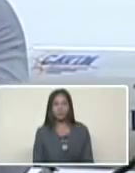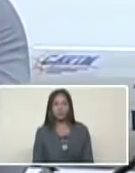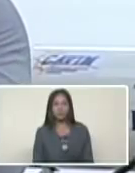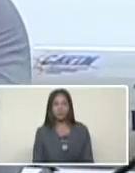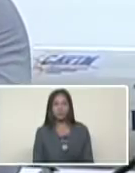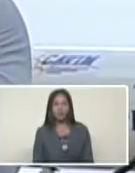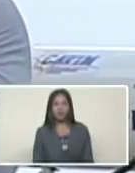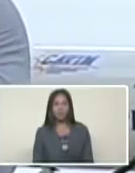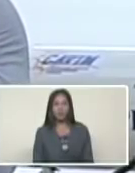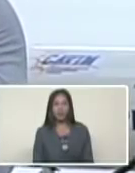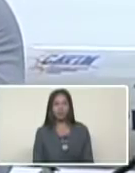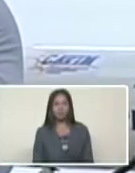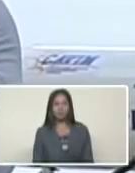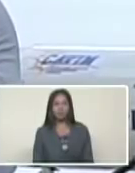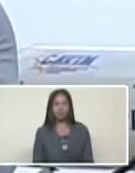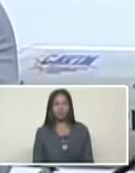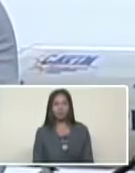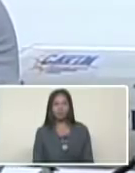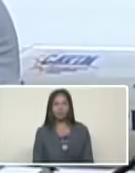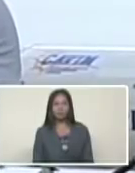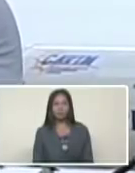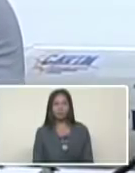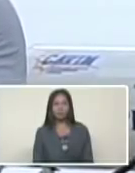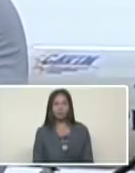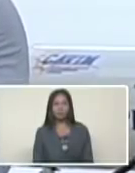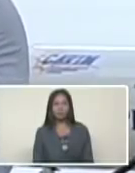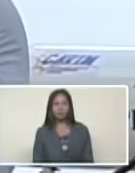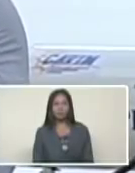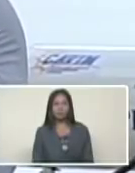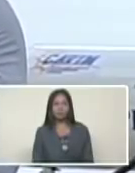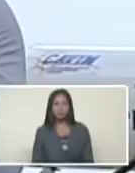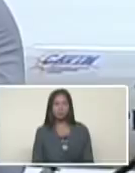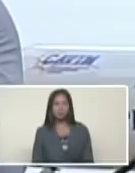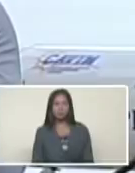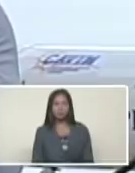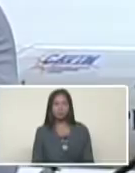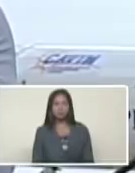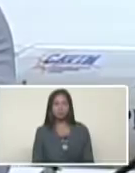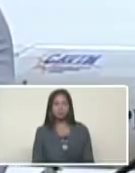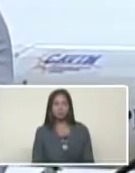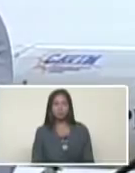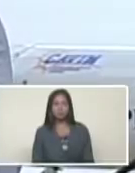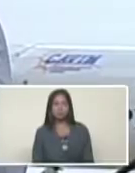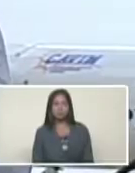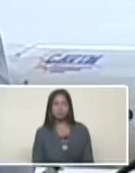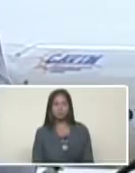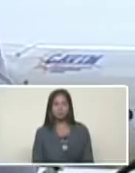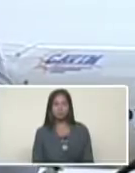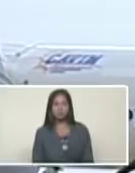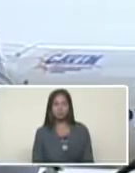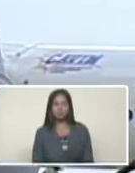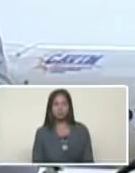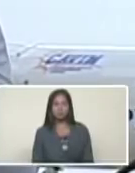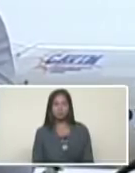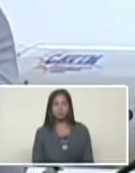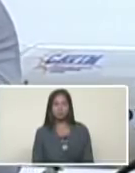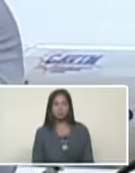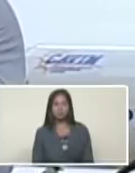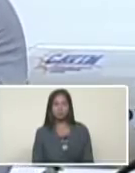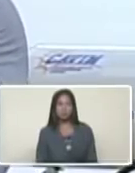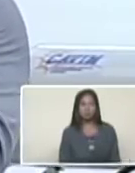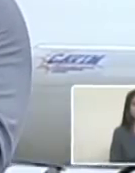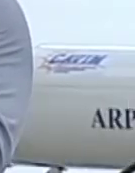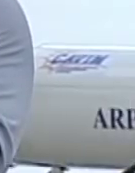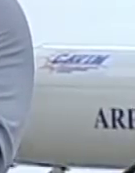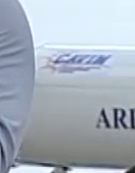Bueno, esta responsabilidad junto con los compañeros del sector público y privado, pero llevarla adelante y poner a nuestro país en el sitial de honor, en el sitial